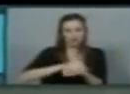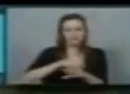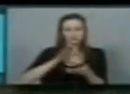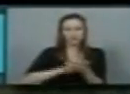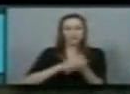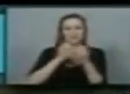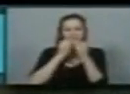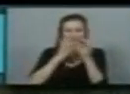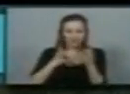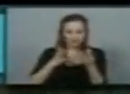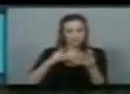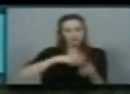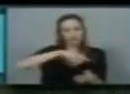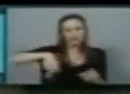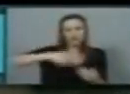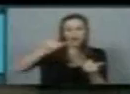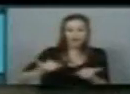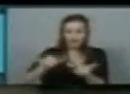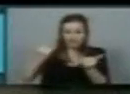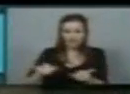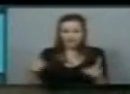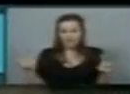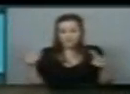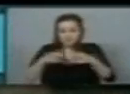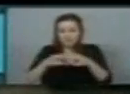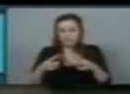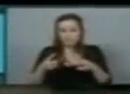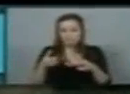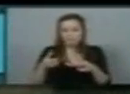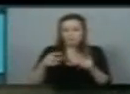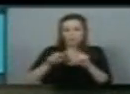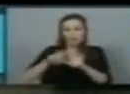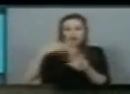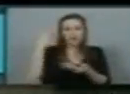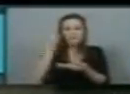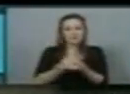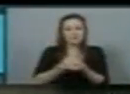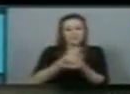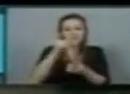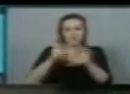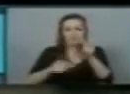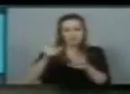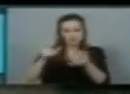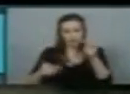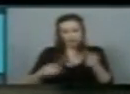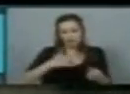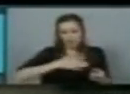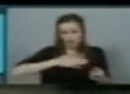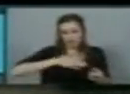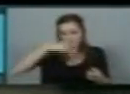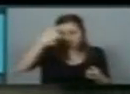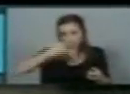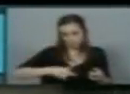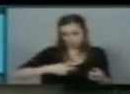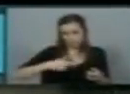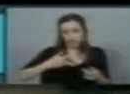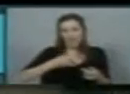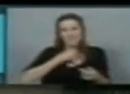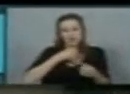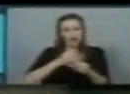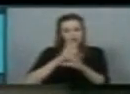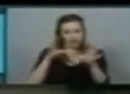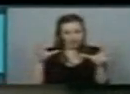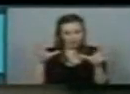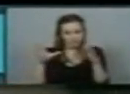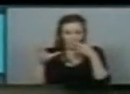necesarias. Nosotros acá estamos como representantes de personas físicas, que son los fiduciarios, que quiero que quede bien en claro, que